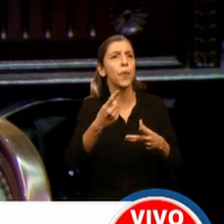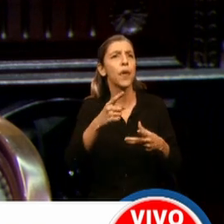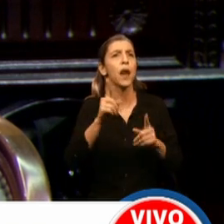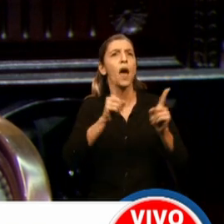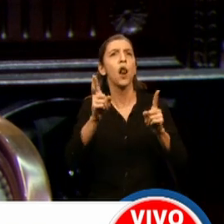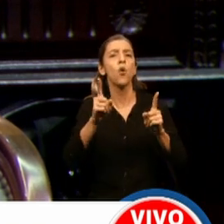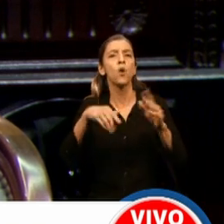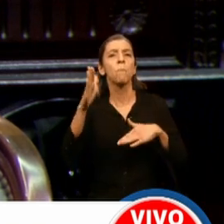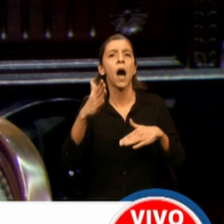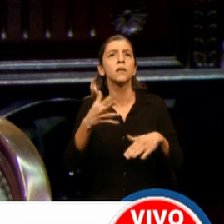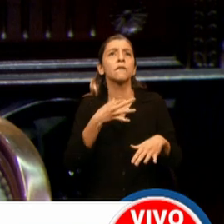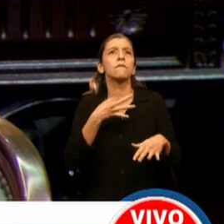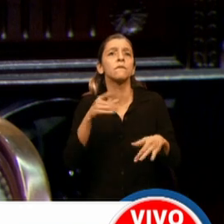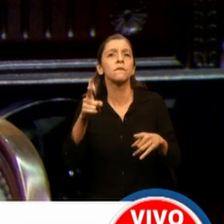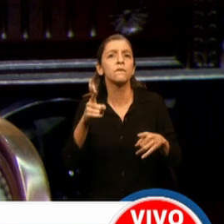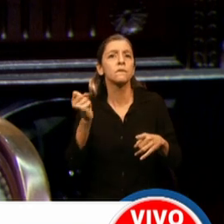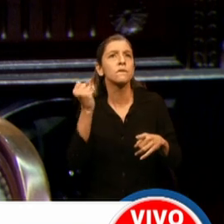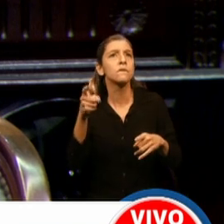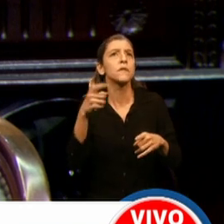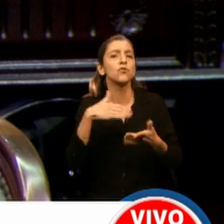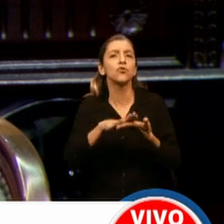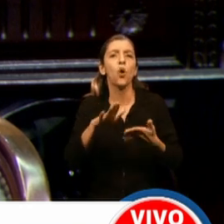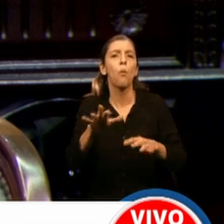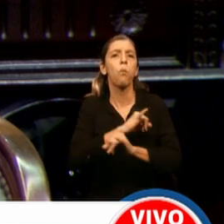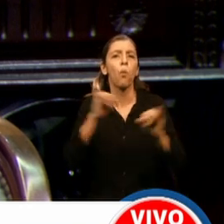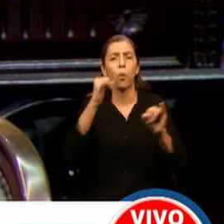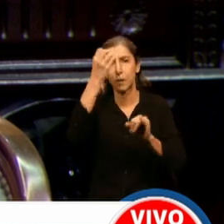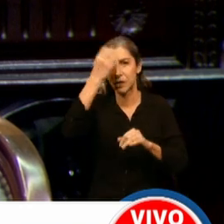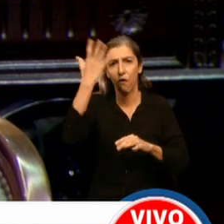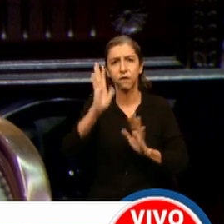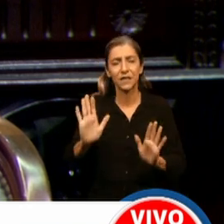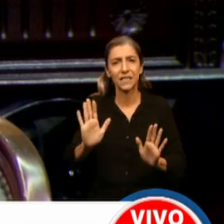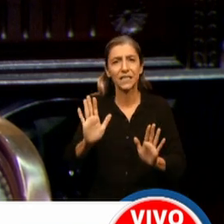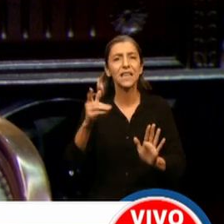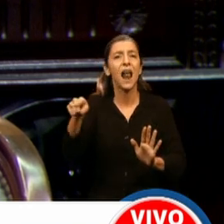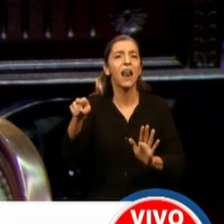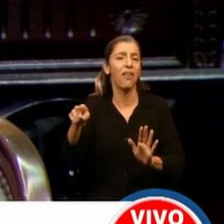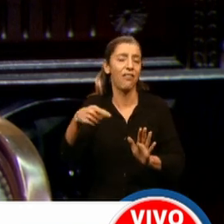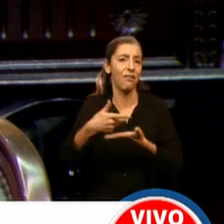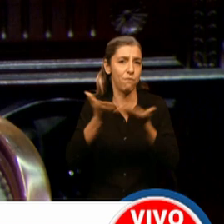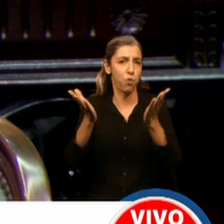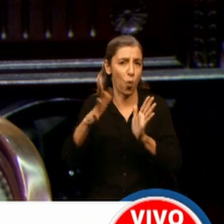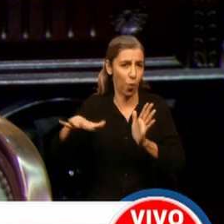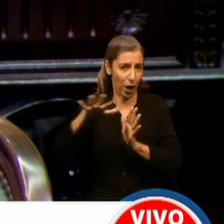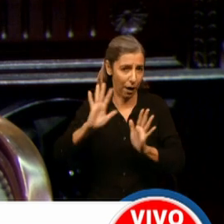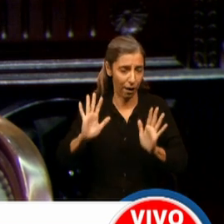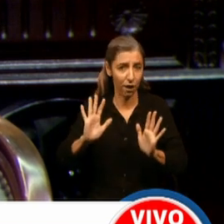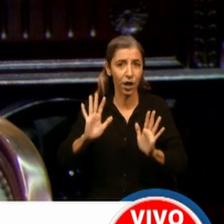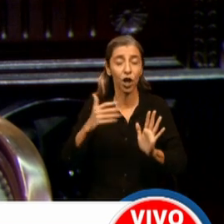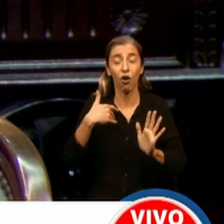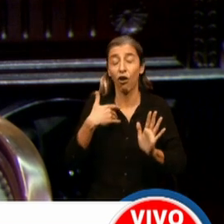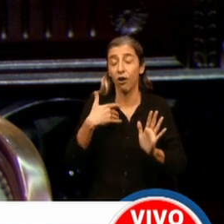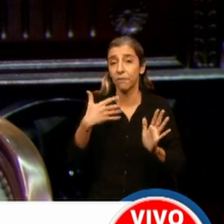en la asignación de la publicidad oficial por parte del sector público nacional resulta